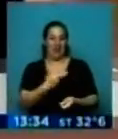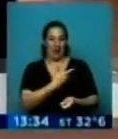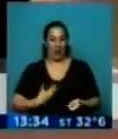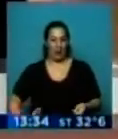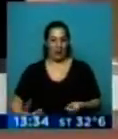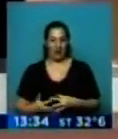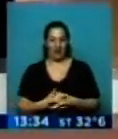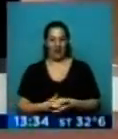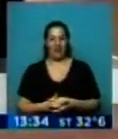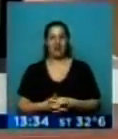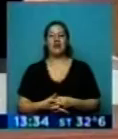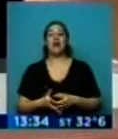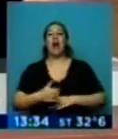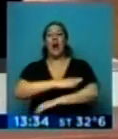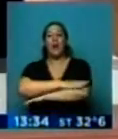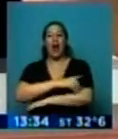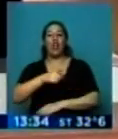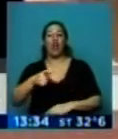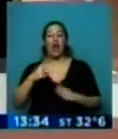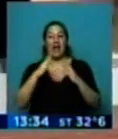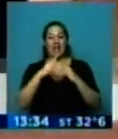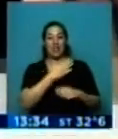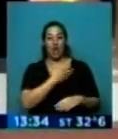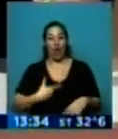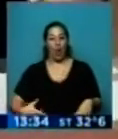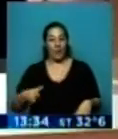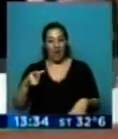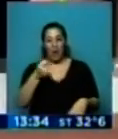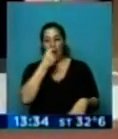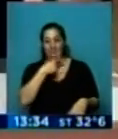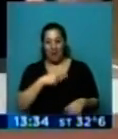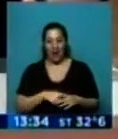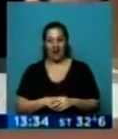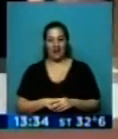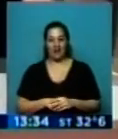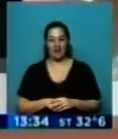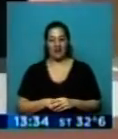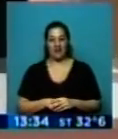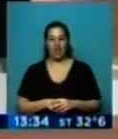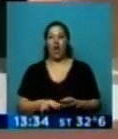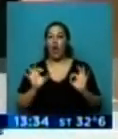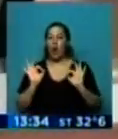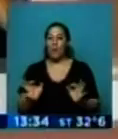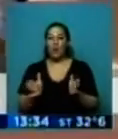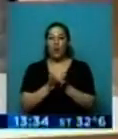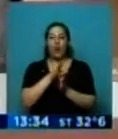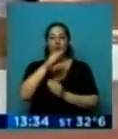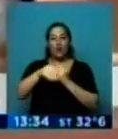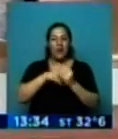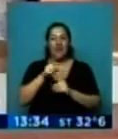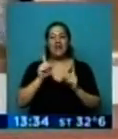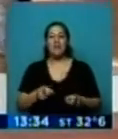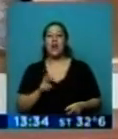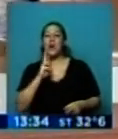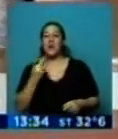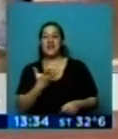la salida al balcón de la Casa de Gobierno del presidente Mauricio Macri, con toda su familia, también la vicepresidenta